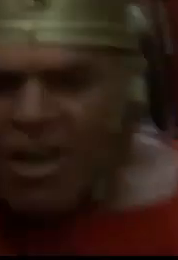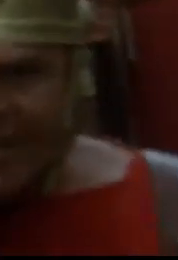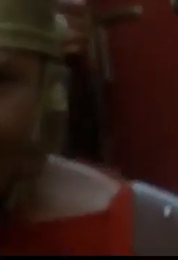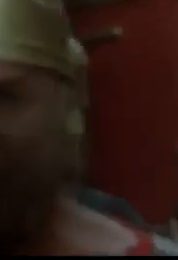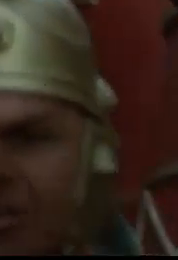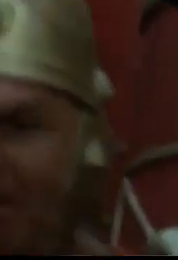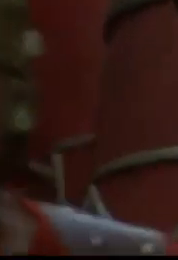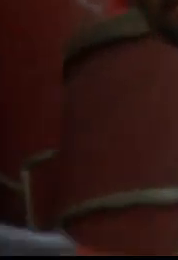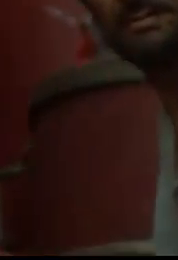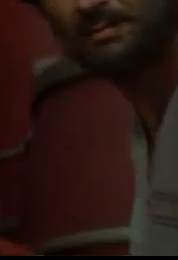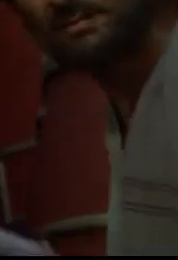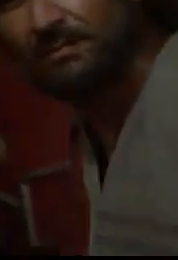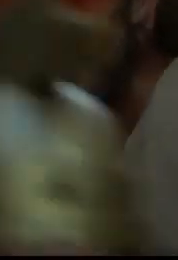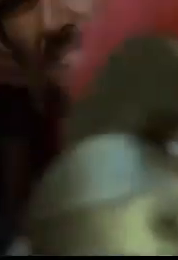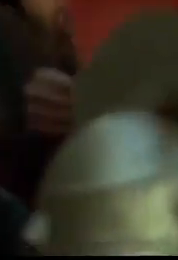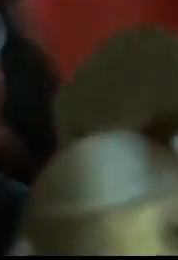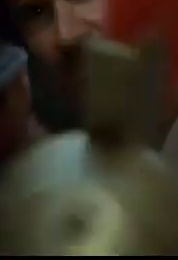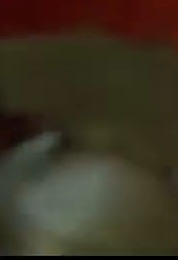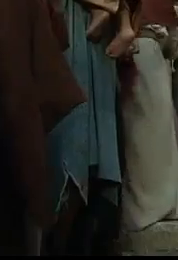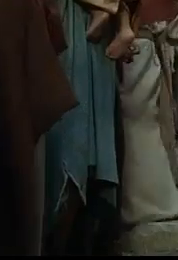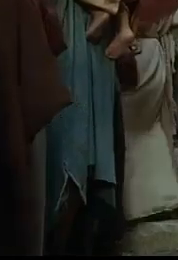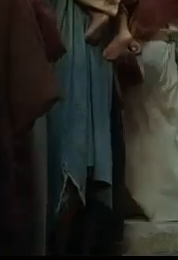¡Sigan adelante!